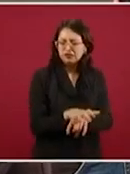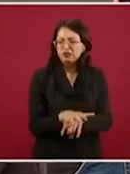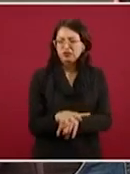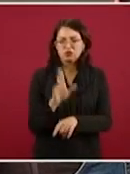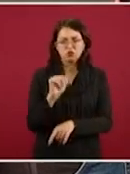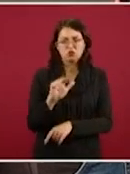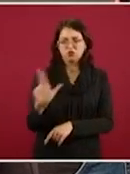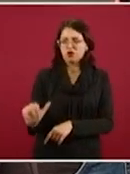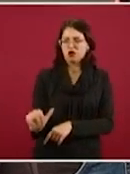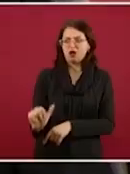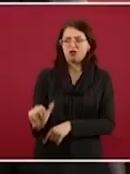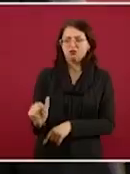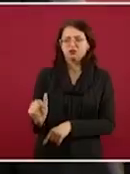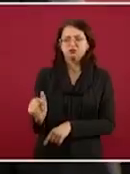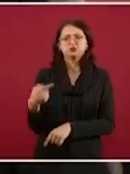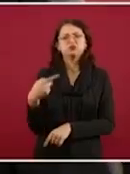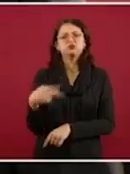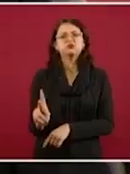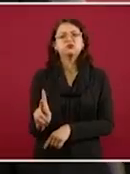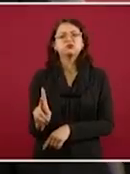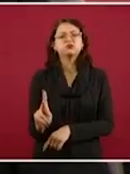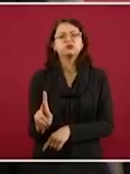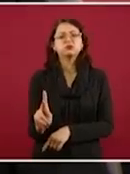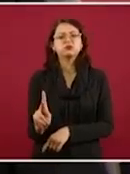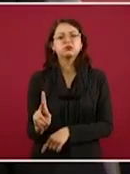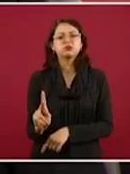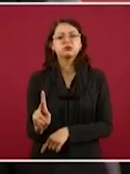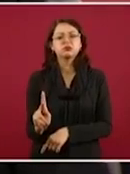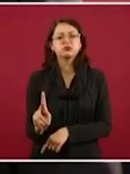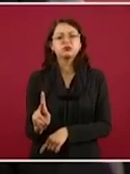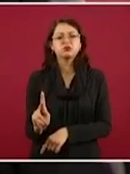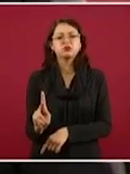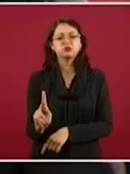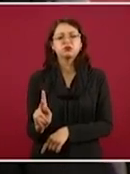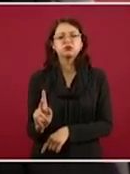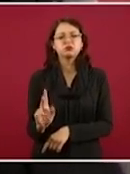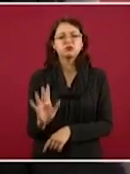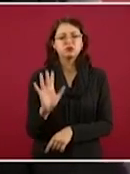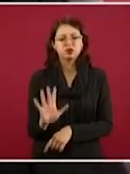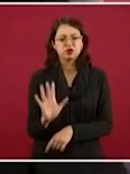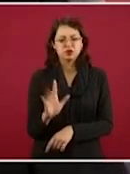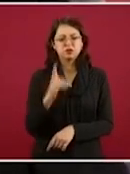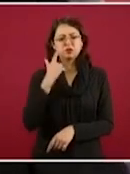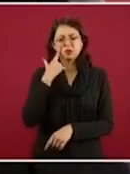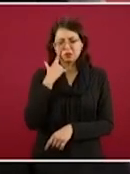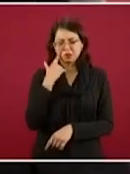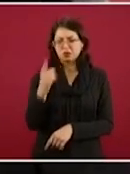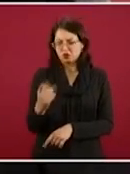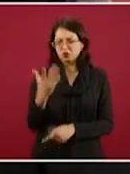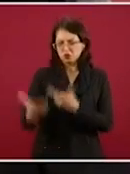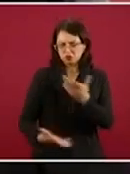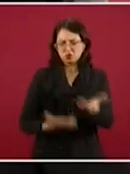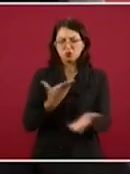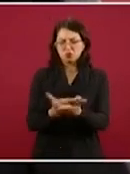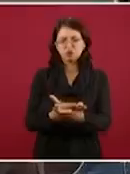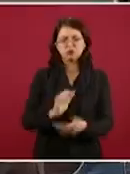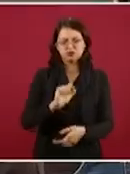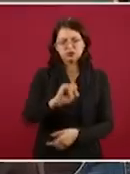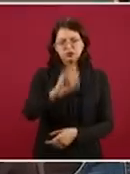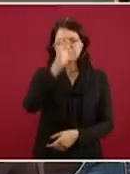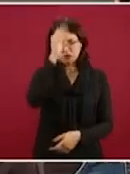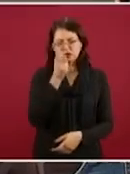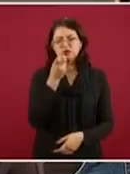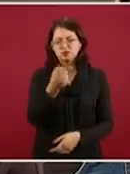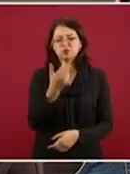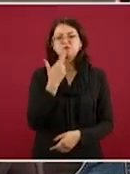pero mejor vamos a recoger tu propuesta, pero que es lo